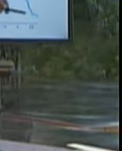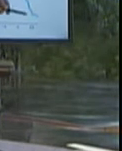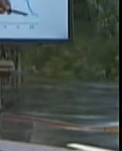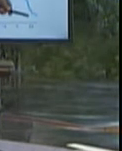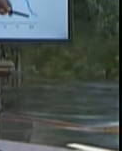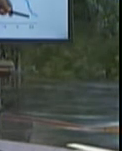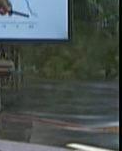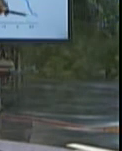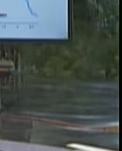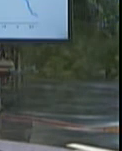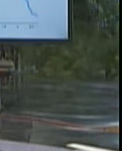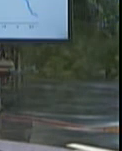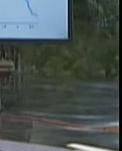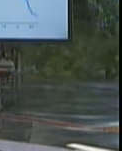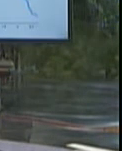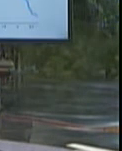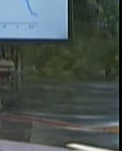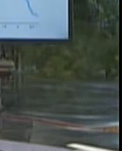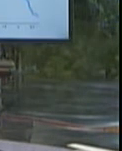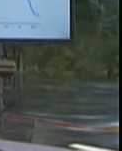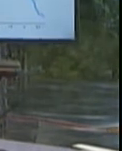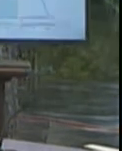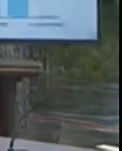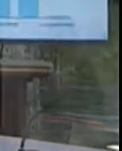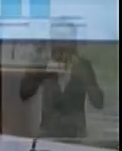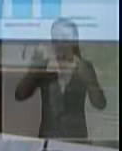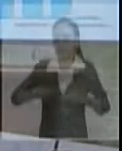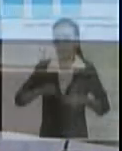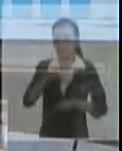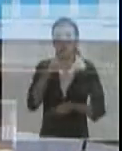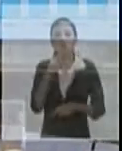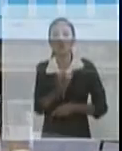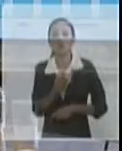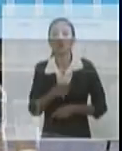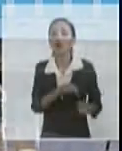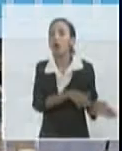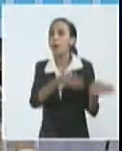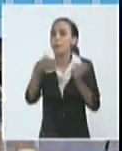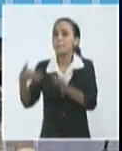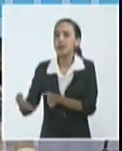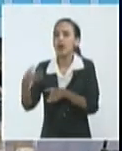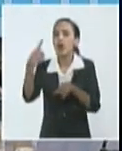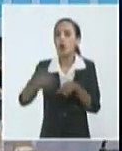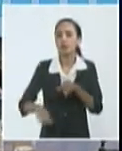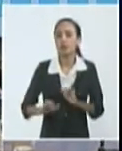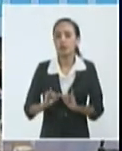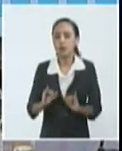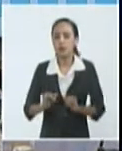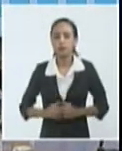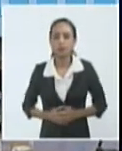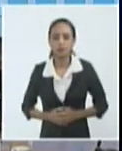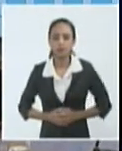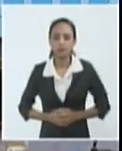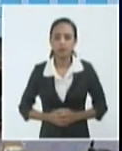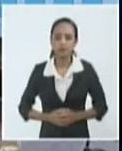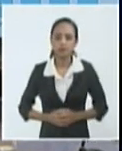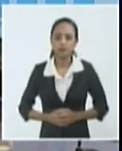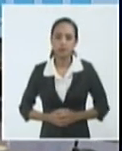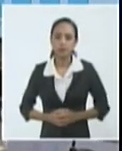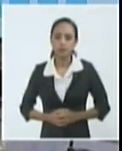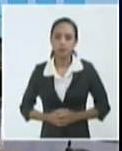niveles estables de disminución de casos que estamos teniendo. Vamos a pasar a otra lámina. Bueno, aquí estamos